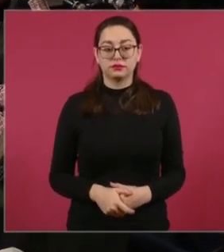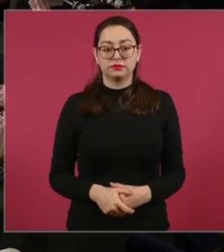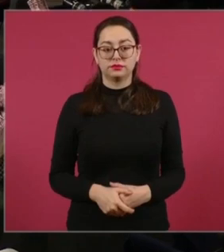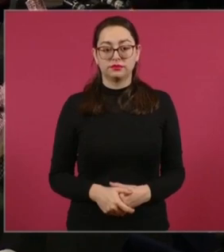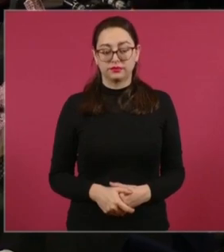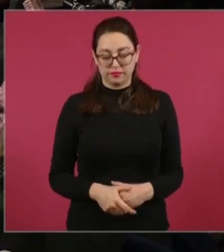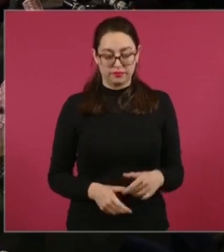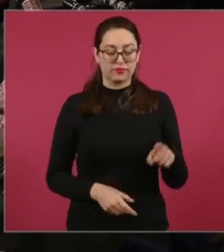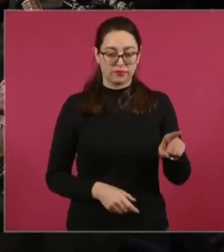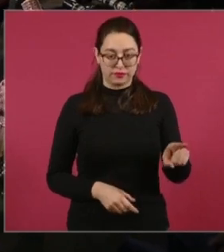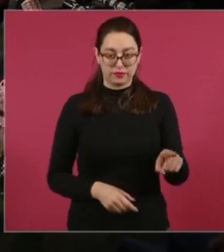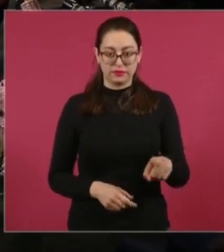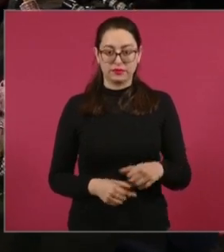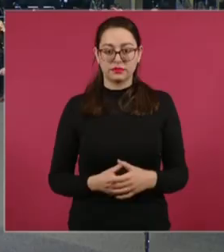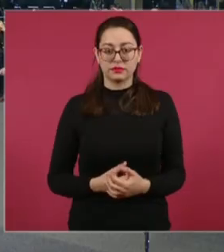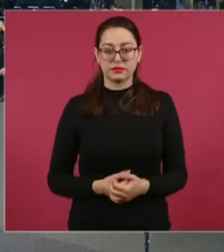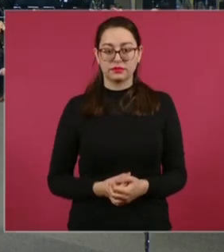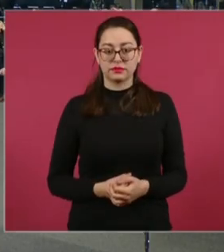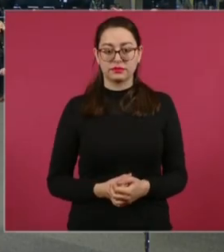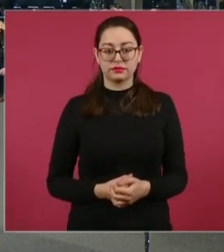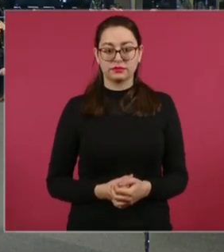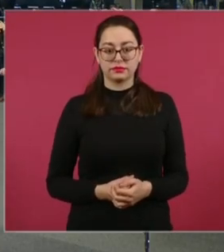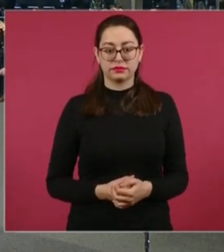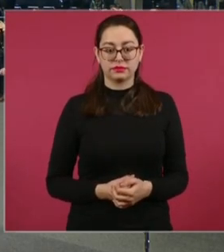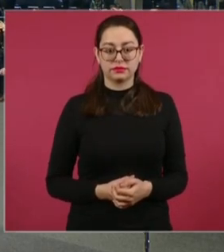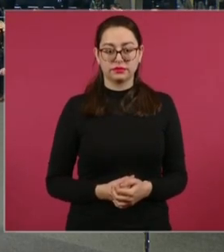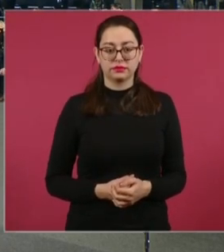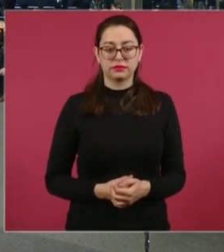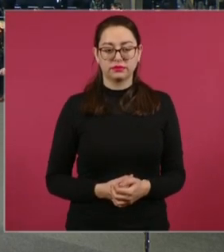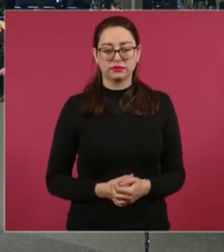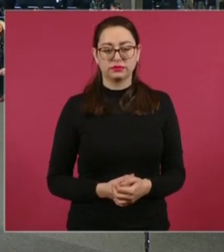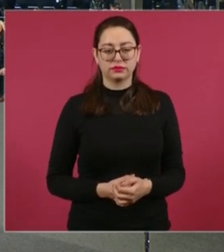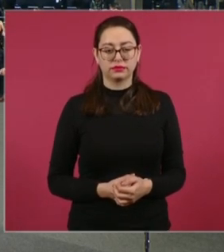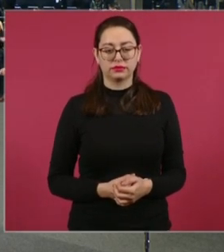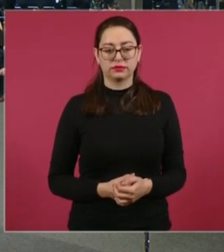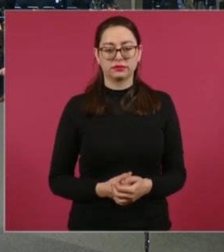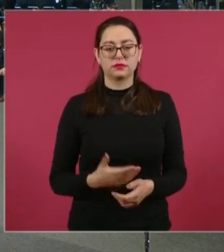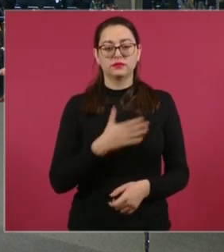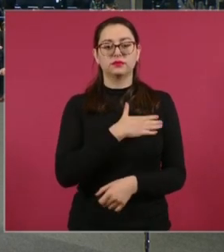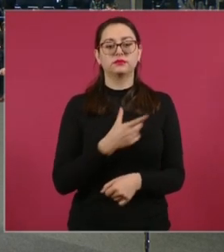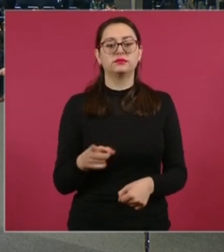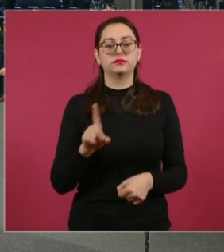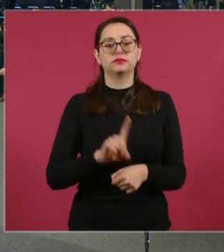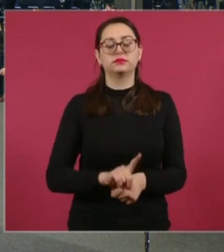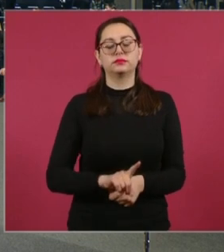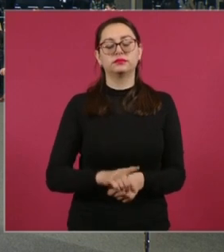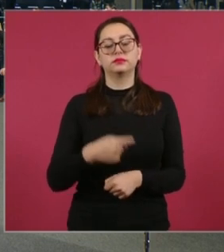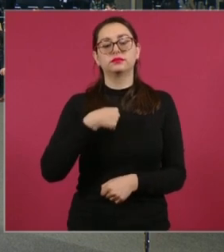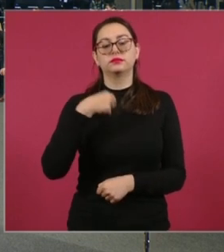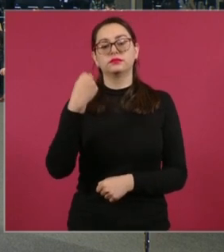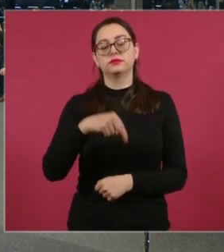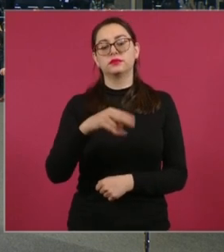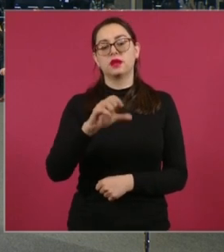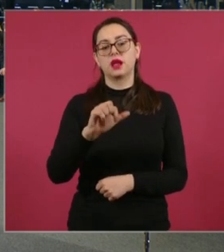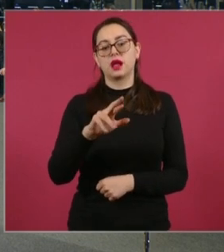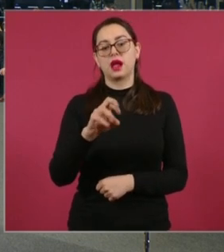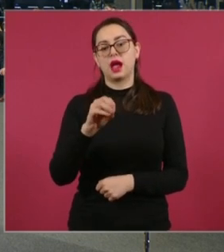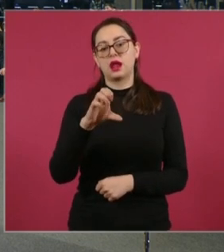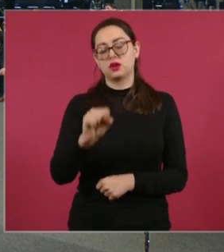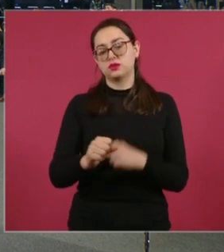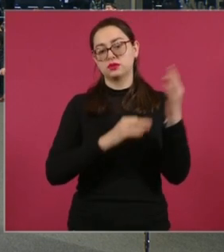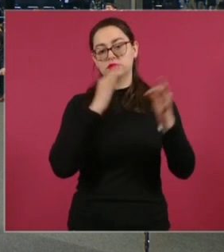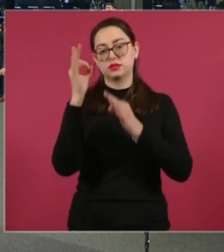Bueno, ahora, se toca en primer lugar. Buenos días. Presidente Carlos Domínguez de Nación 14. Ayer